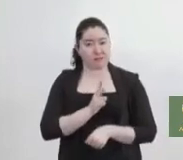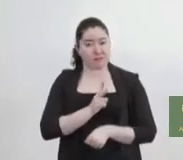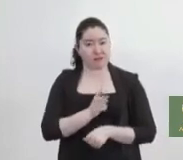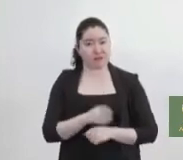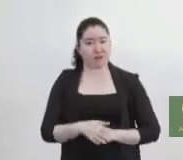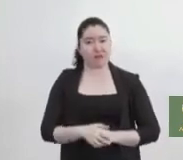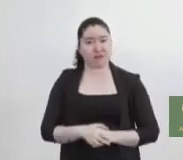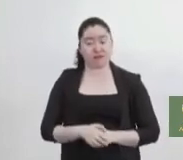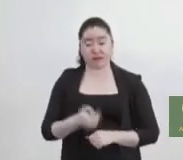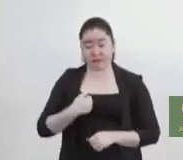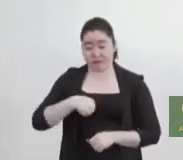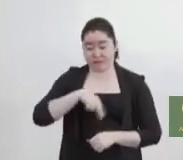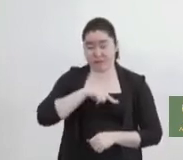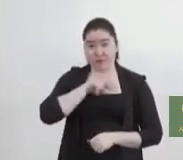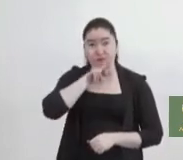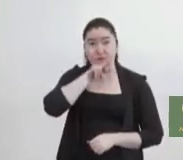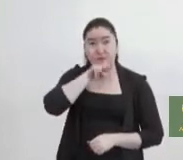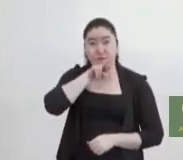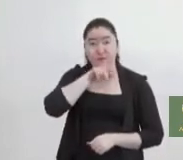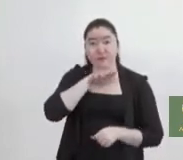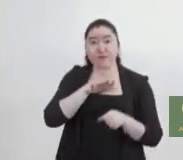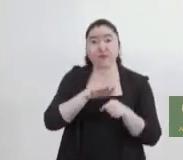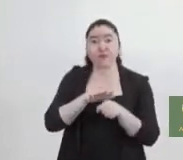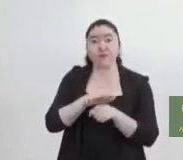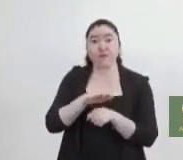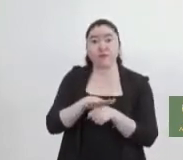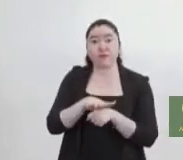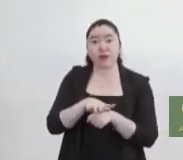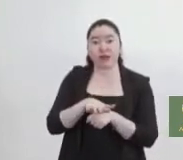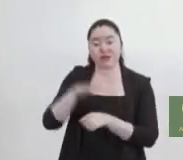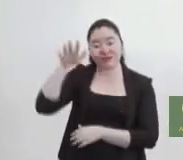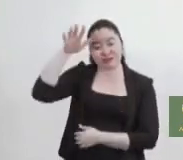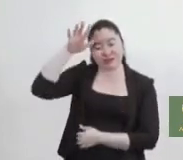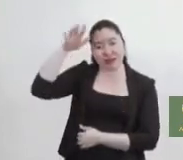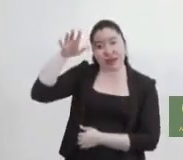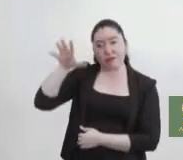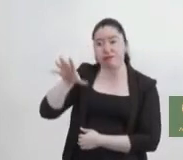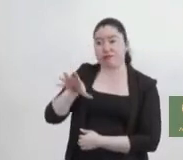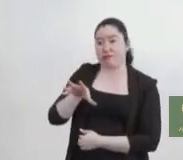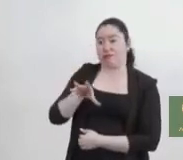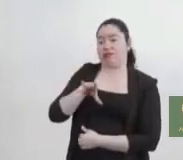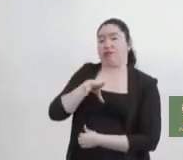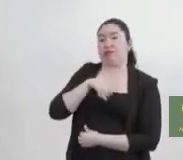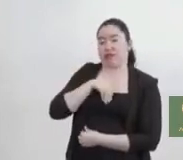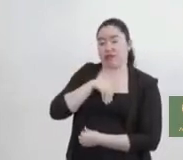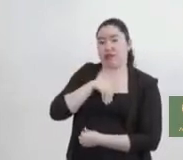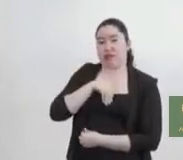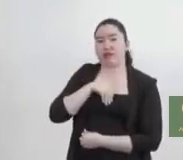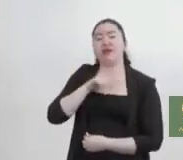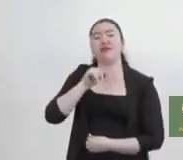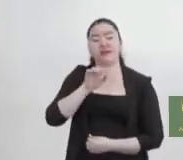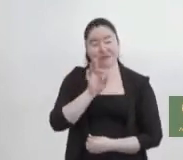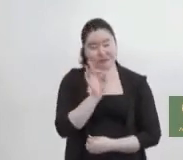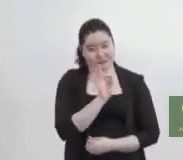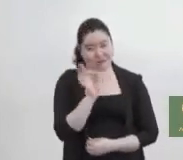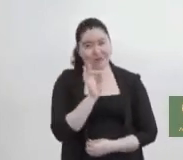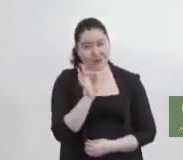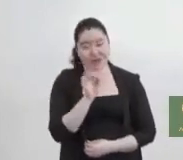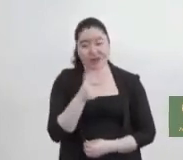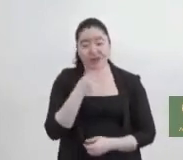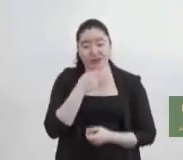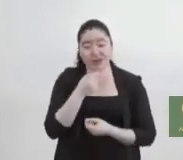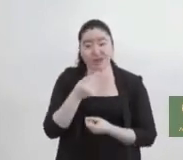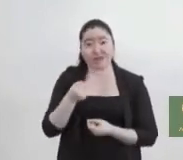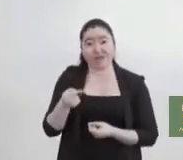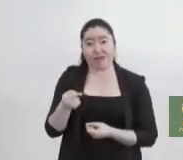lo que nos preocupa más es la infección de los adultos. sí se podría dar el caso, pero disminuye